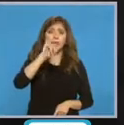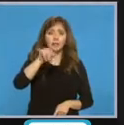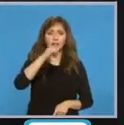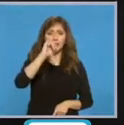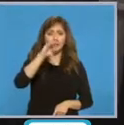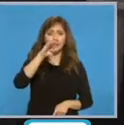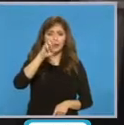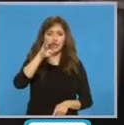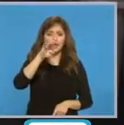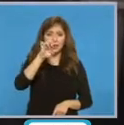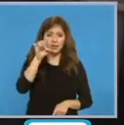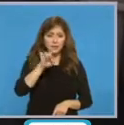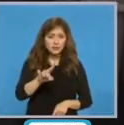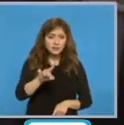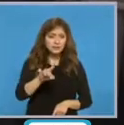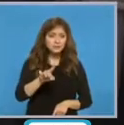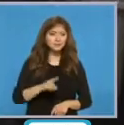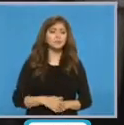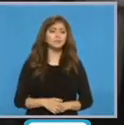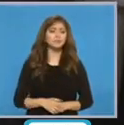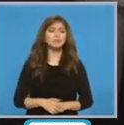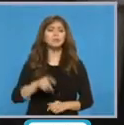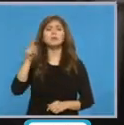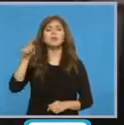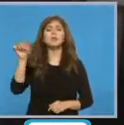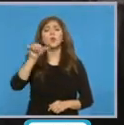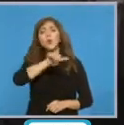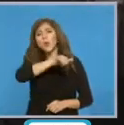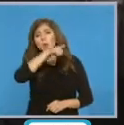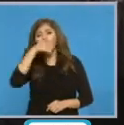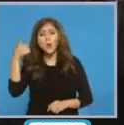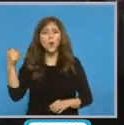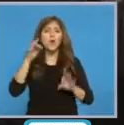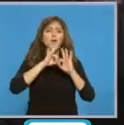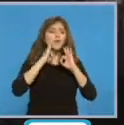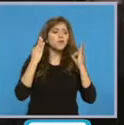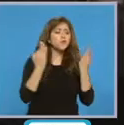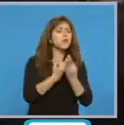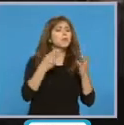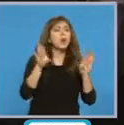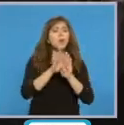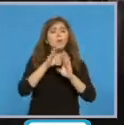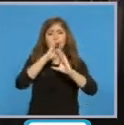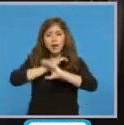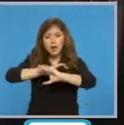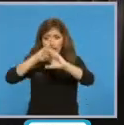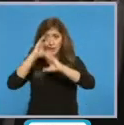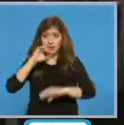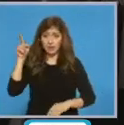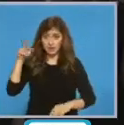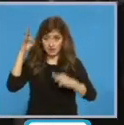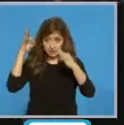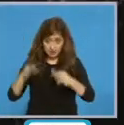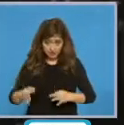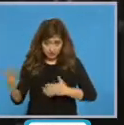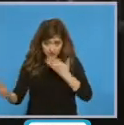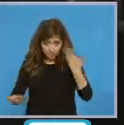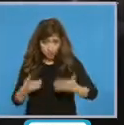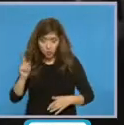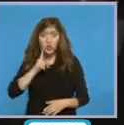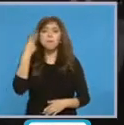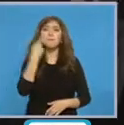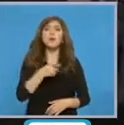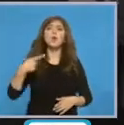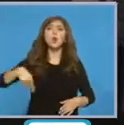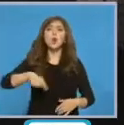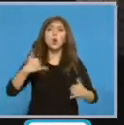Las hermanitas Jiménez eran de otro tipo de canto. Ya. No era tan rock and rollero. ¿Y en dónde se divertían los